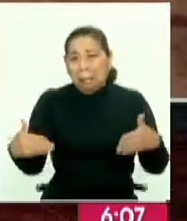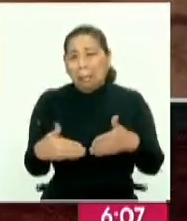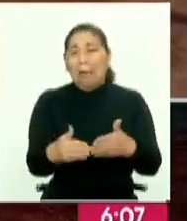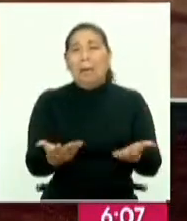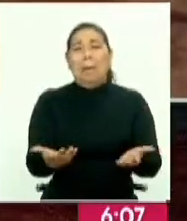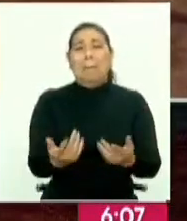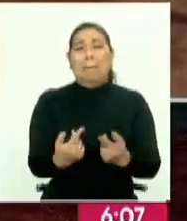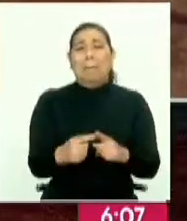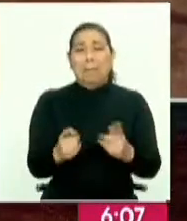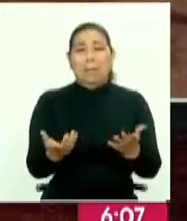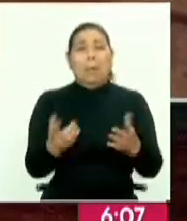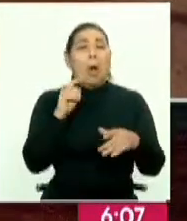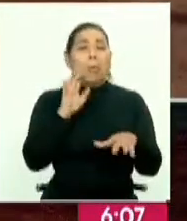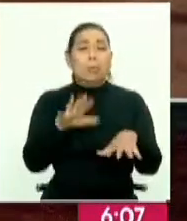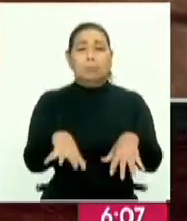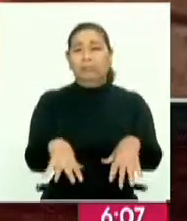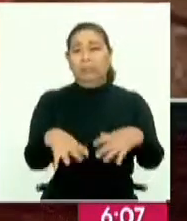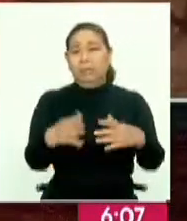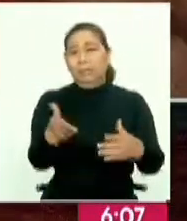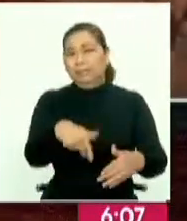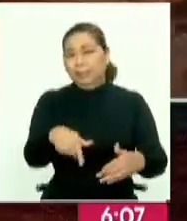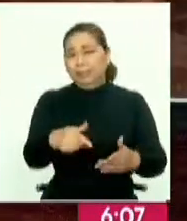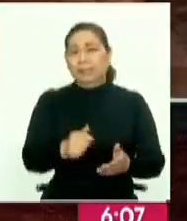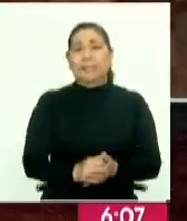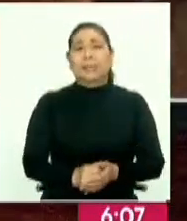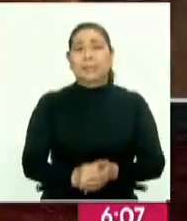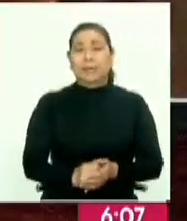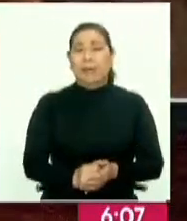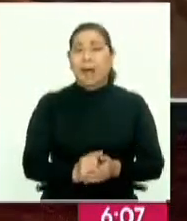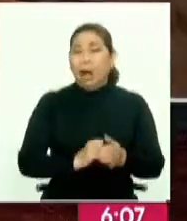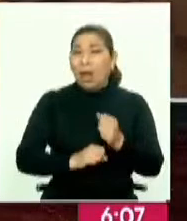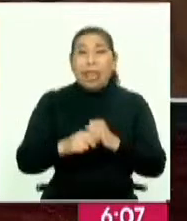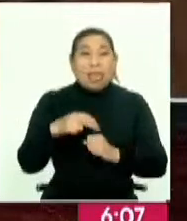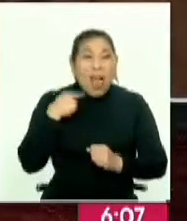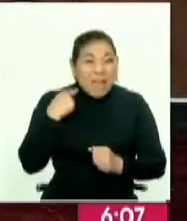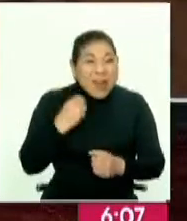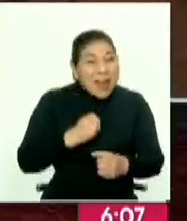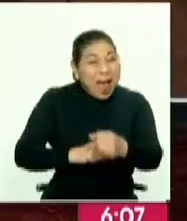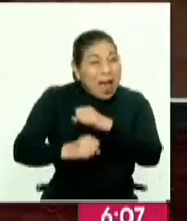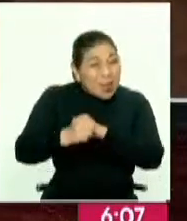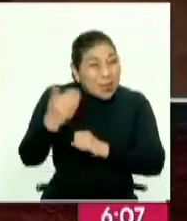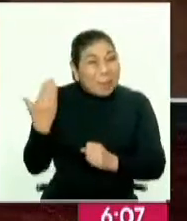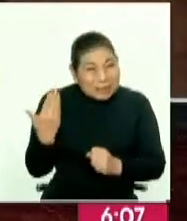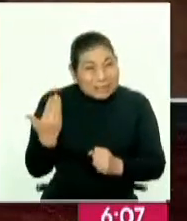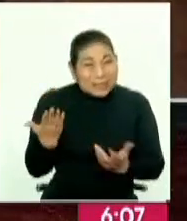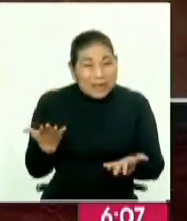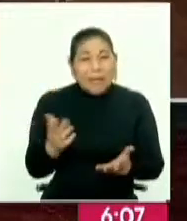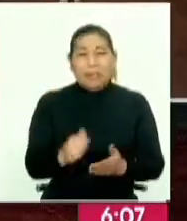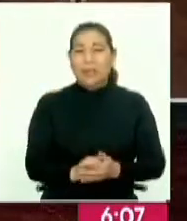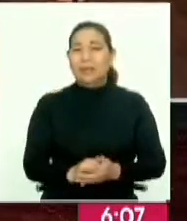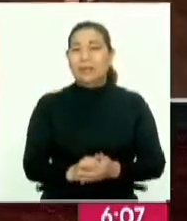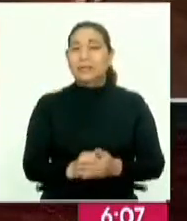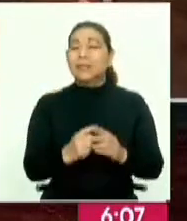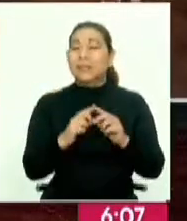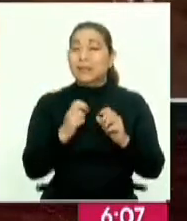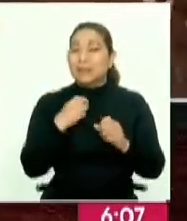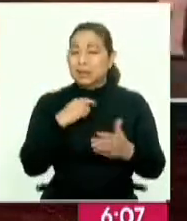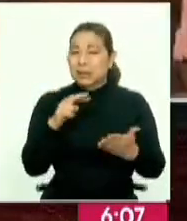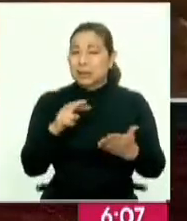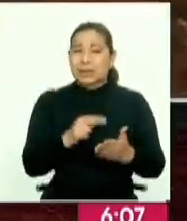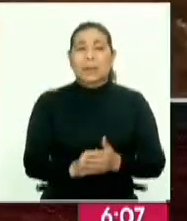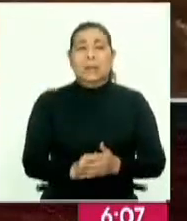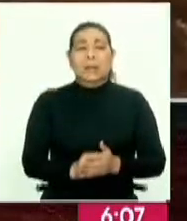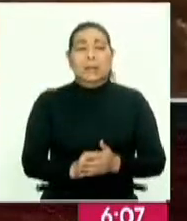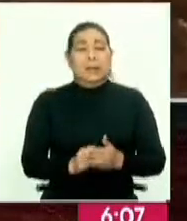verdes han hecho esta hora el año pasado se supone porque hay un lo que yo he leído en